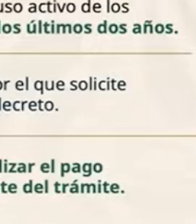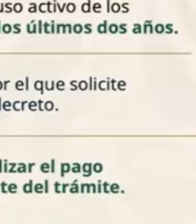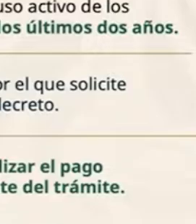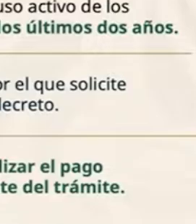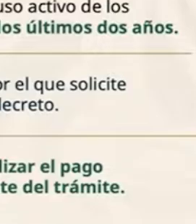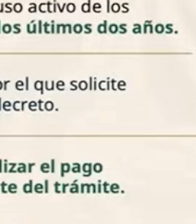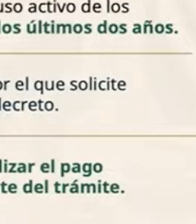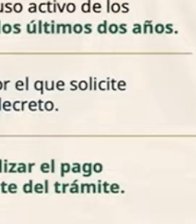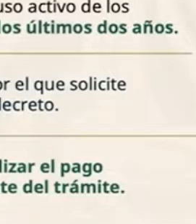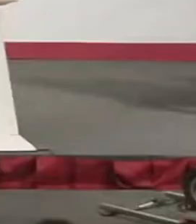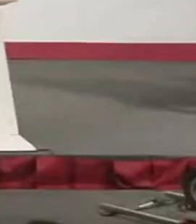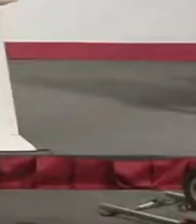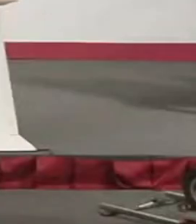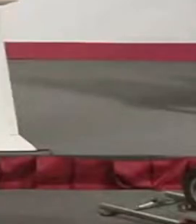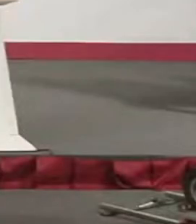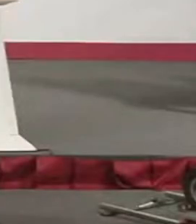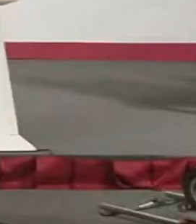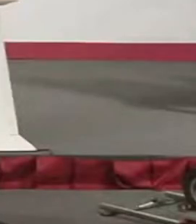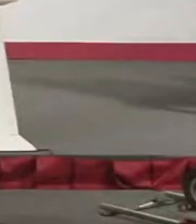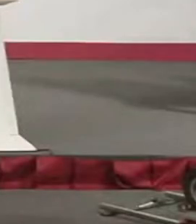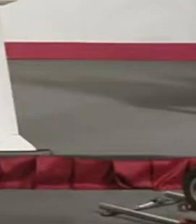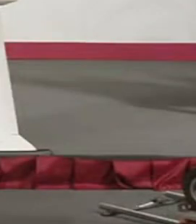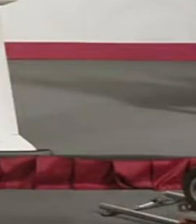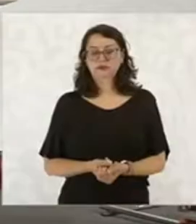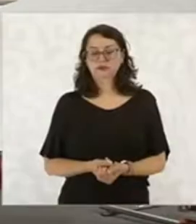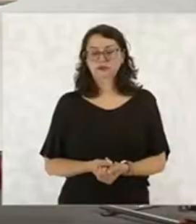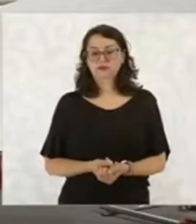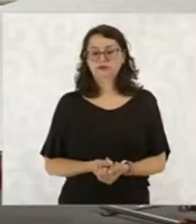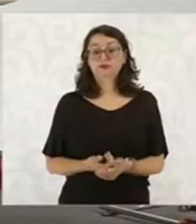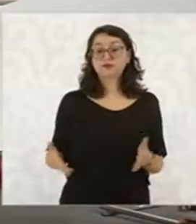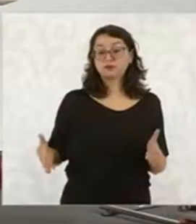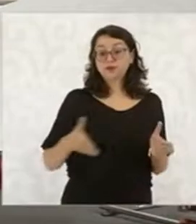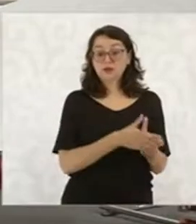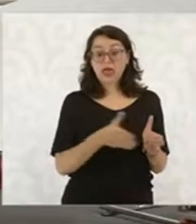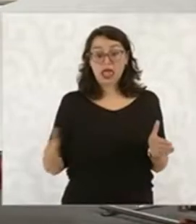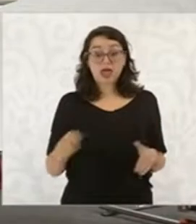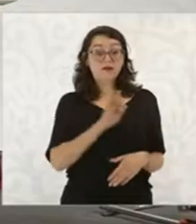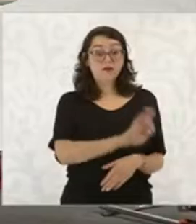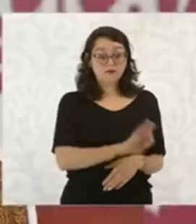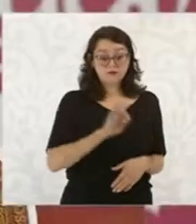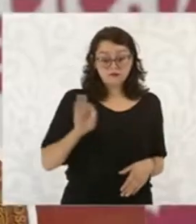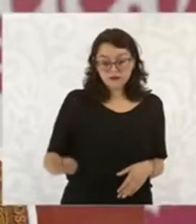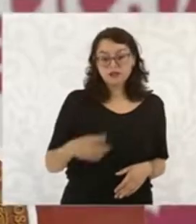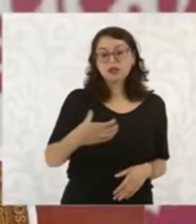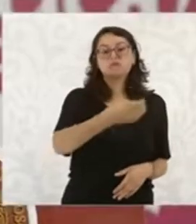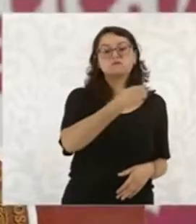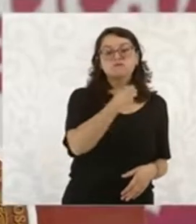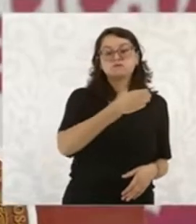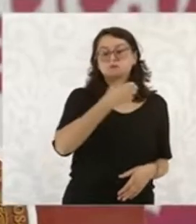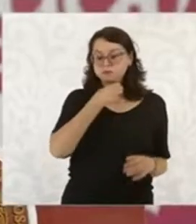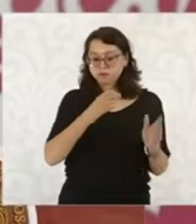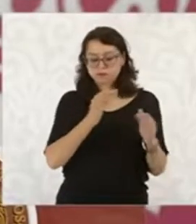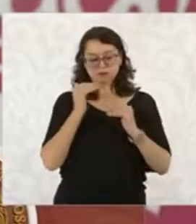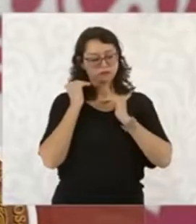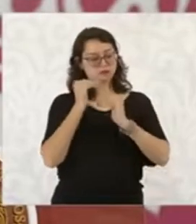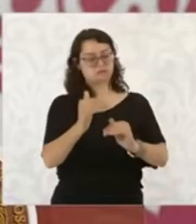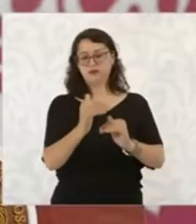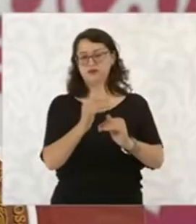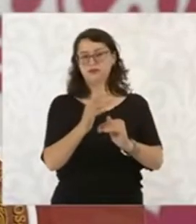SADER es que es en este periodo donde más se están presentando la caducidad de sus títulos. Pasamos a la siguiente.